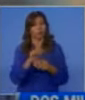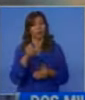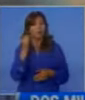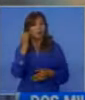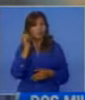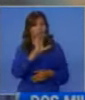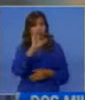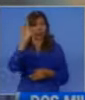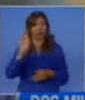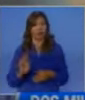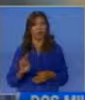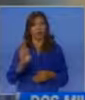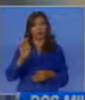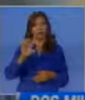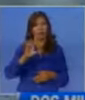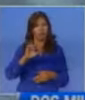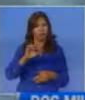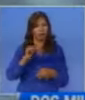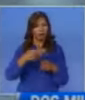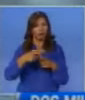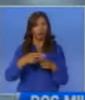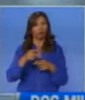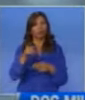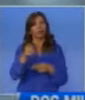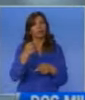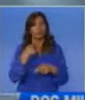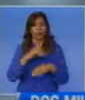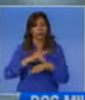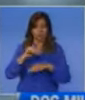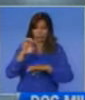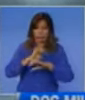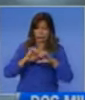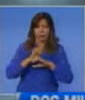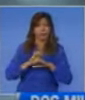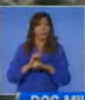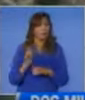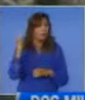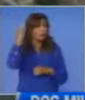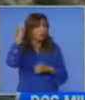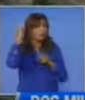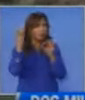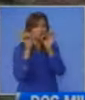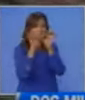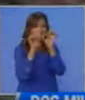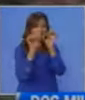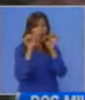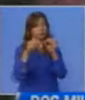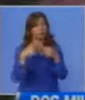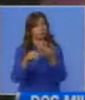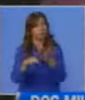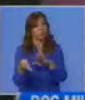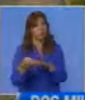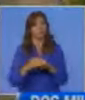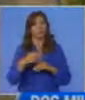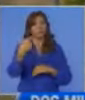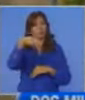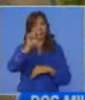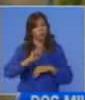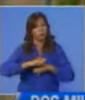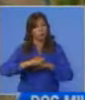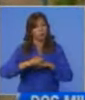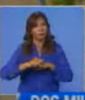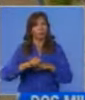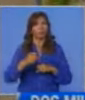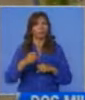costarricense Floribeth Mora. Ella estaba desahuciada por un aneurisma cerebral y el 1 de mayo del 2011 se sanó,